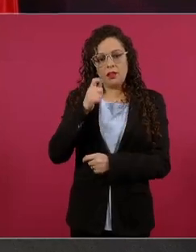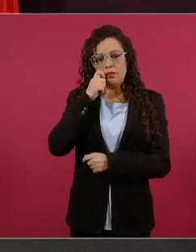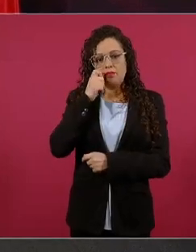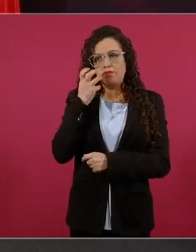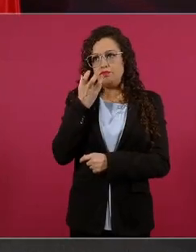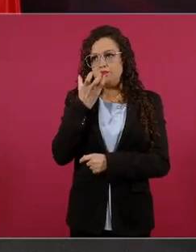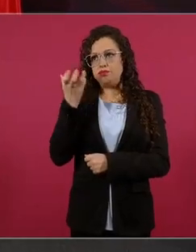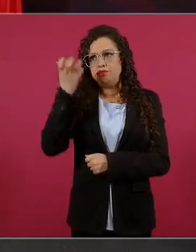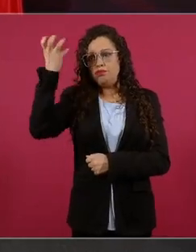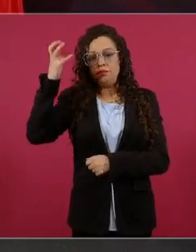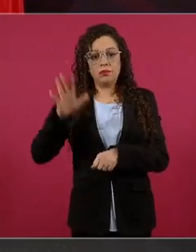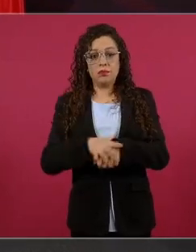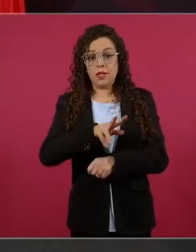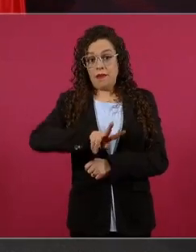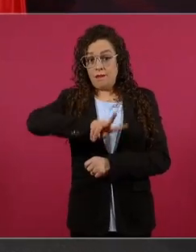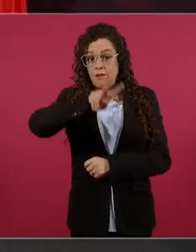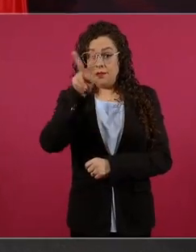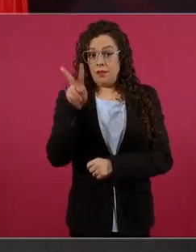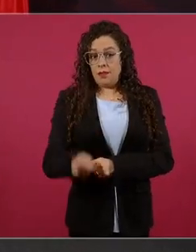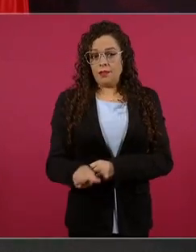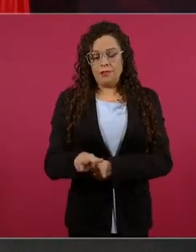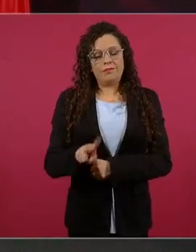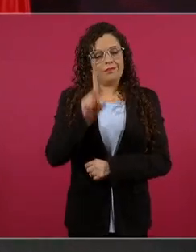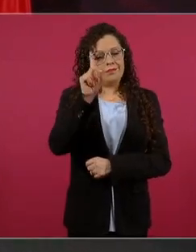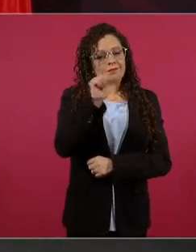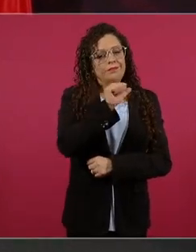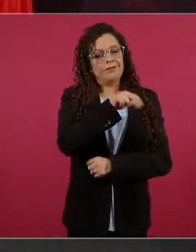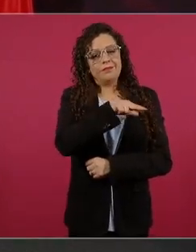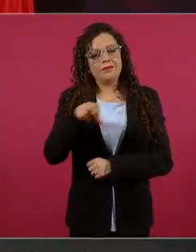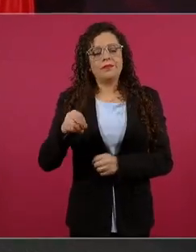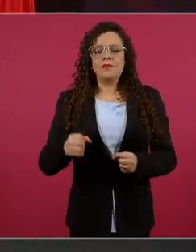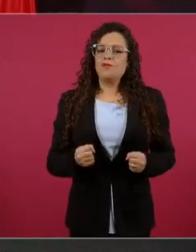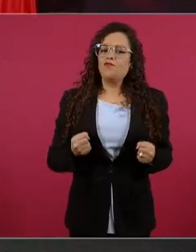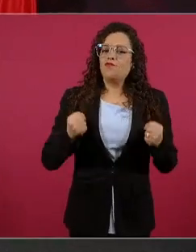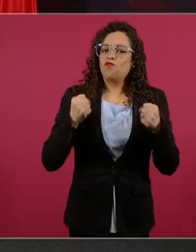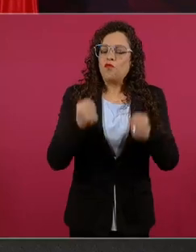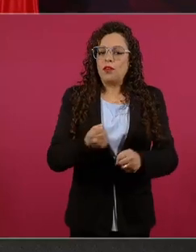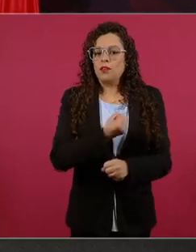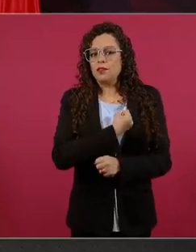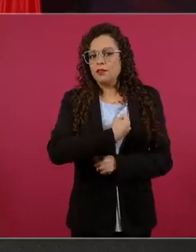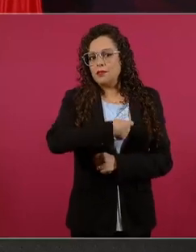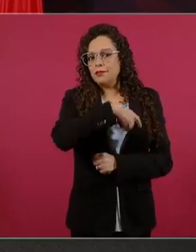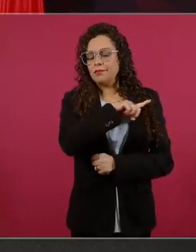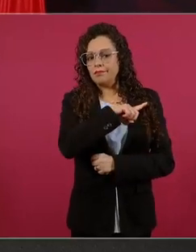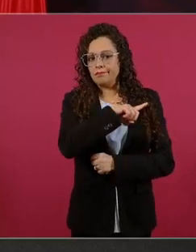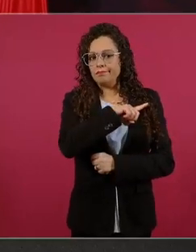daño, son muy dañinos y